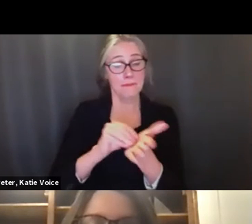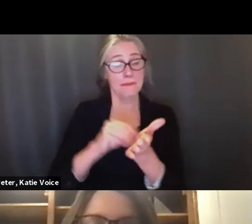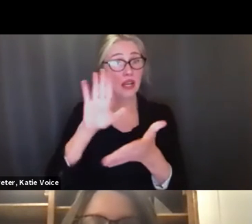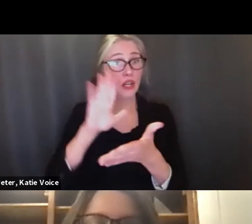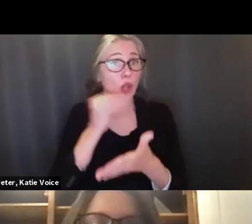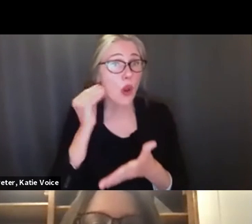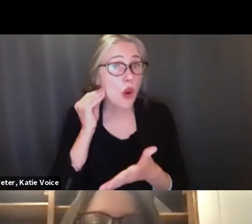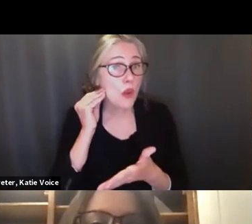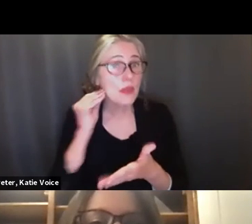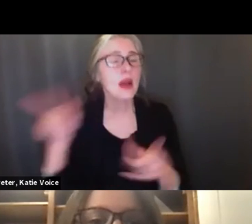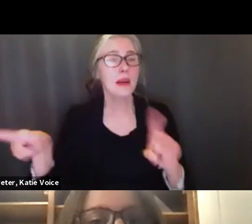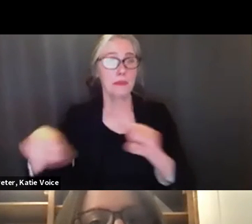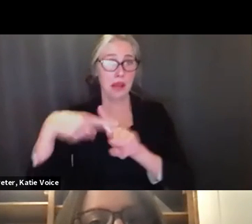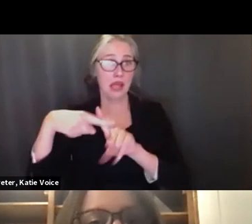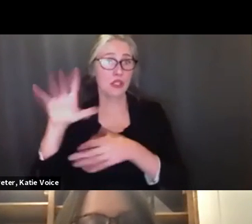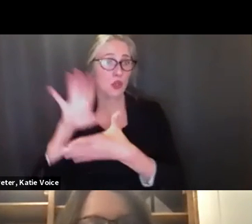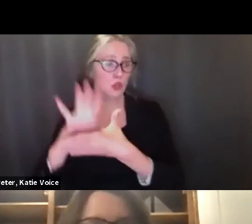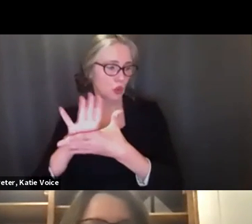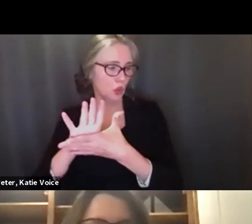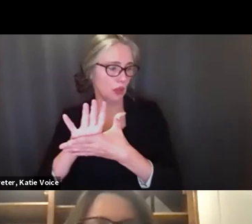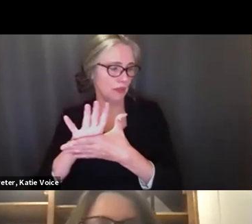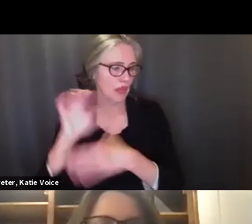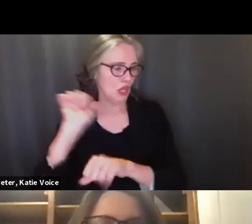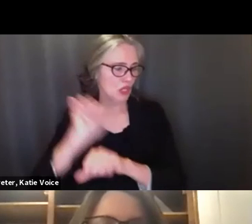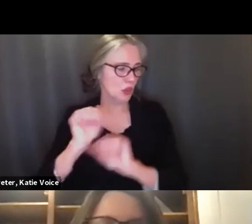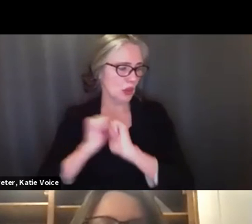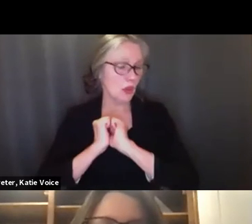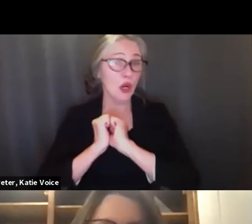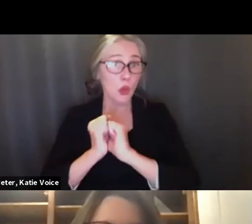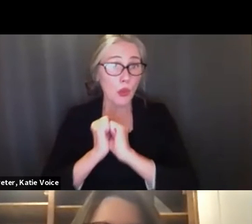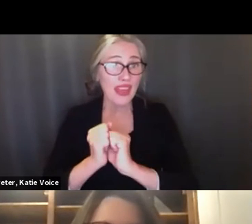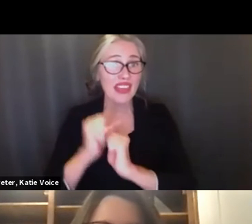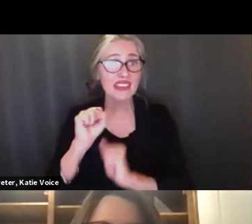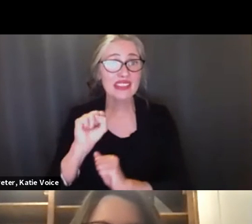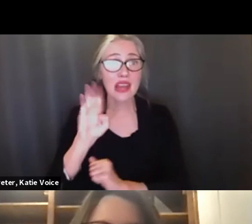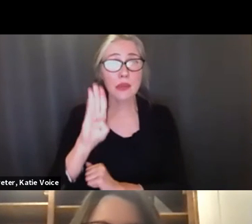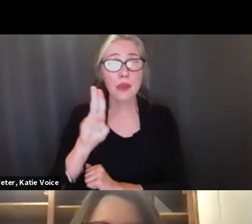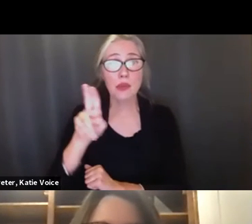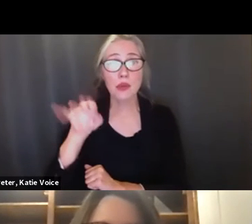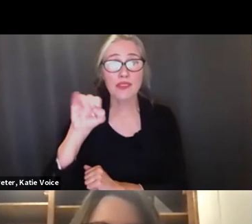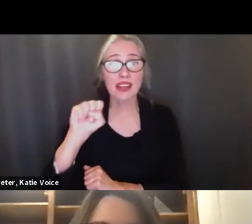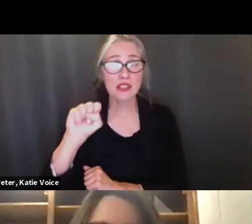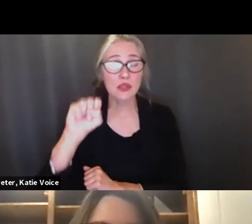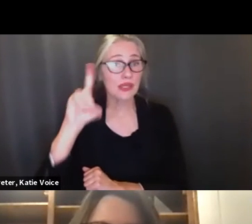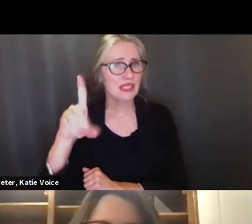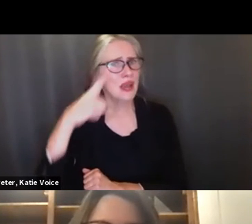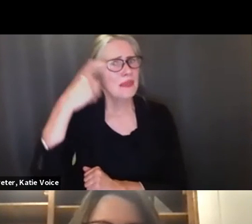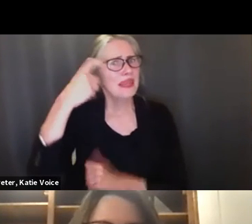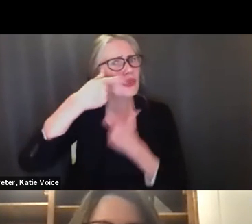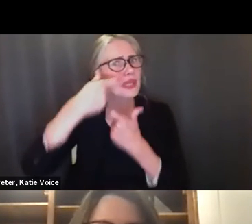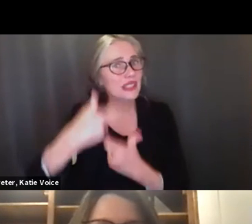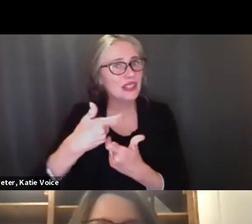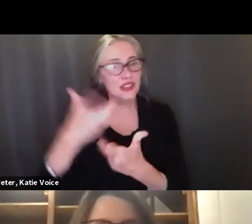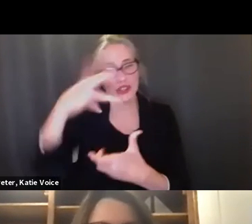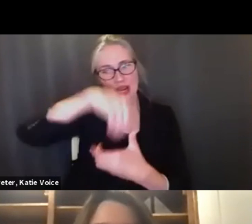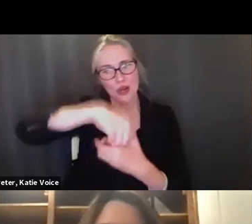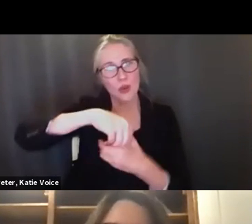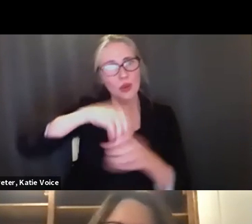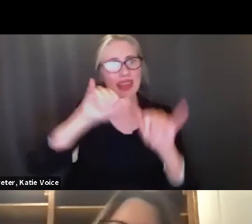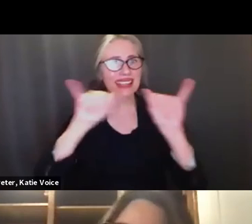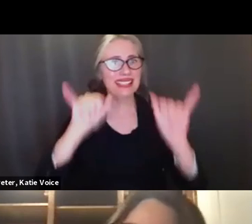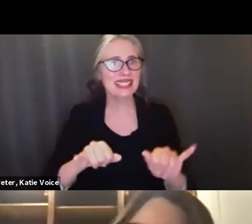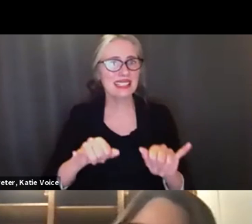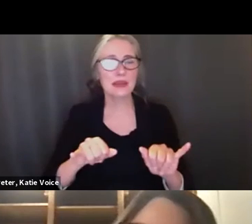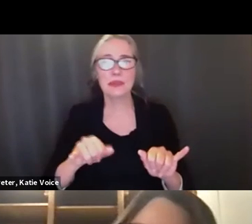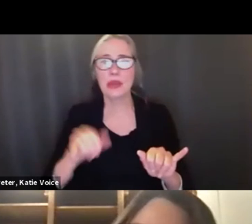hogares médicos, las escuelas, y estamos trabajando con el Distrito de Santa Bárbara porque nos interesa lo que ustedes hacen como sistema